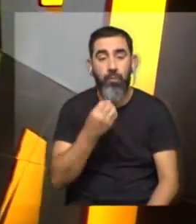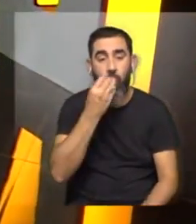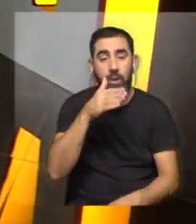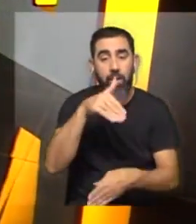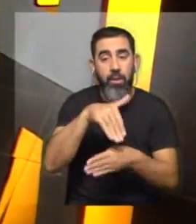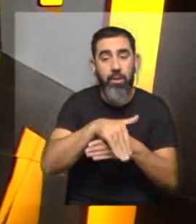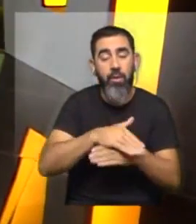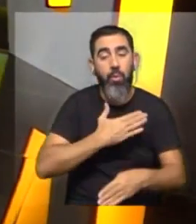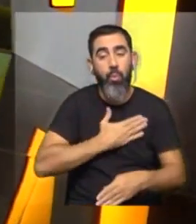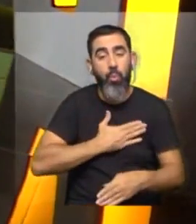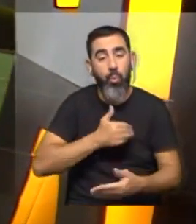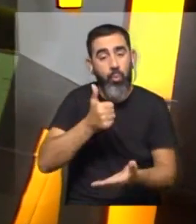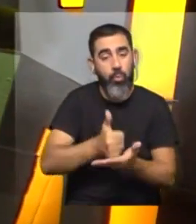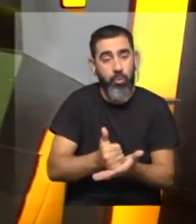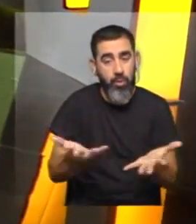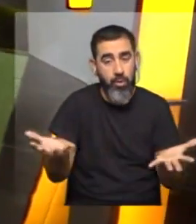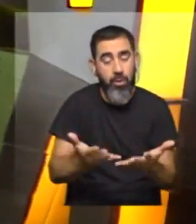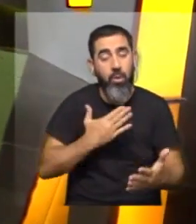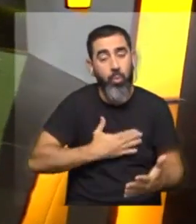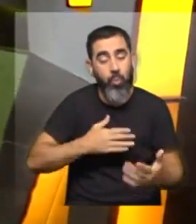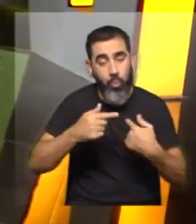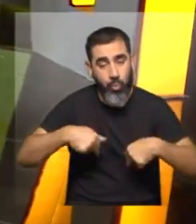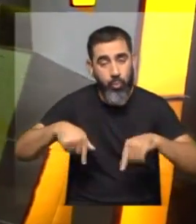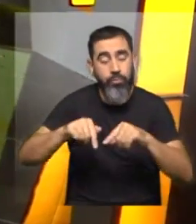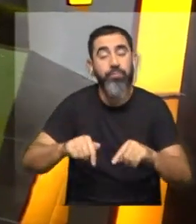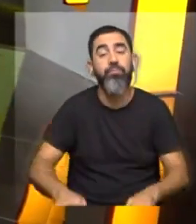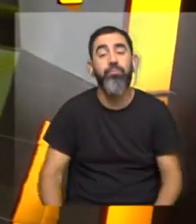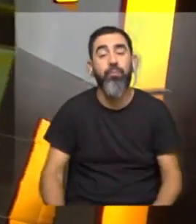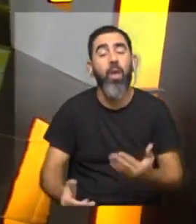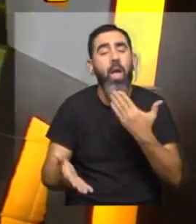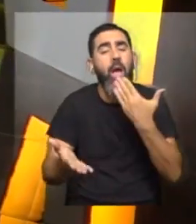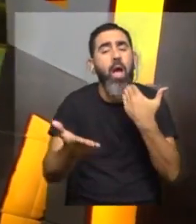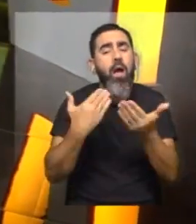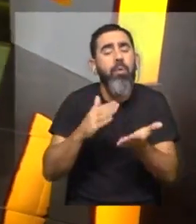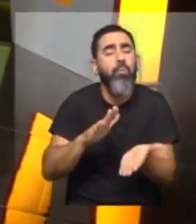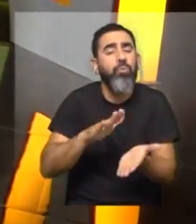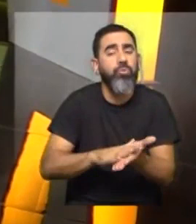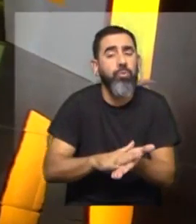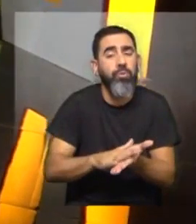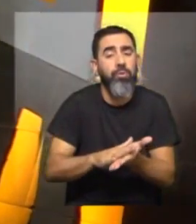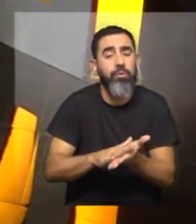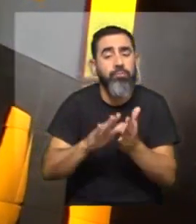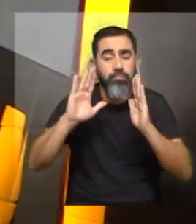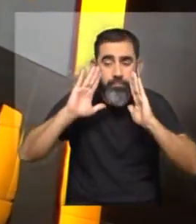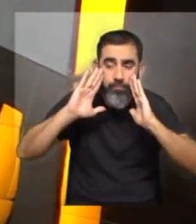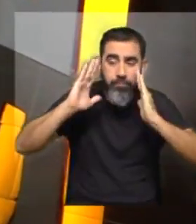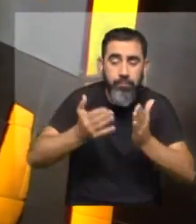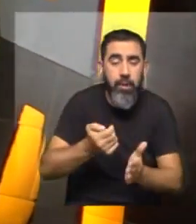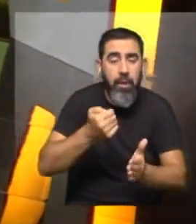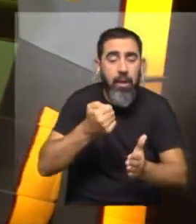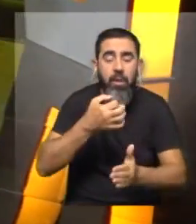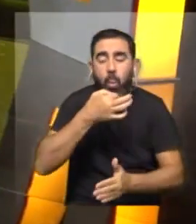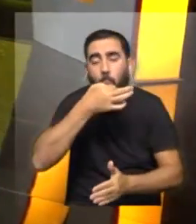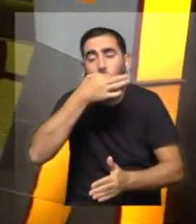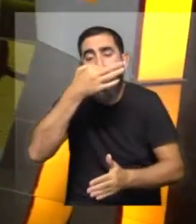es un placer estar con ustedes. El gusto es nuestro. Edgardo, hablamos de de esta manera de abordar prácticamente cualquier